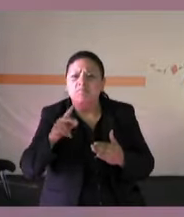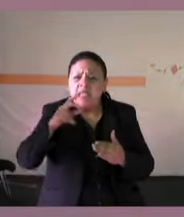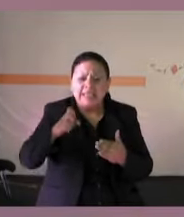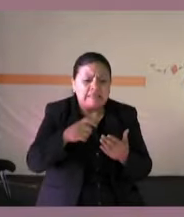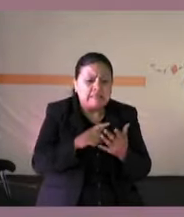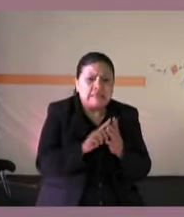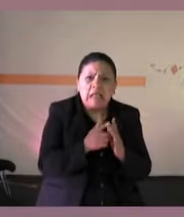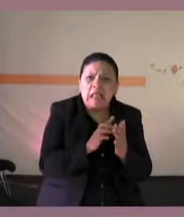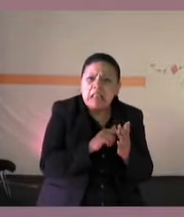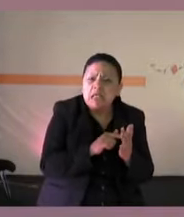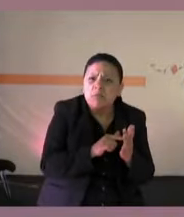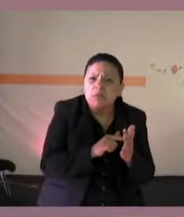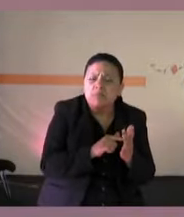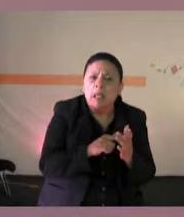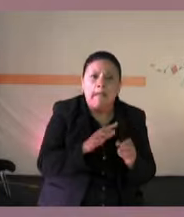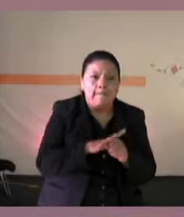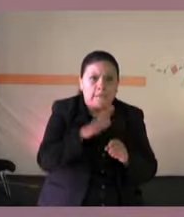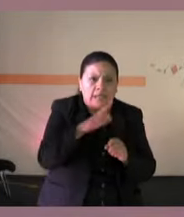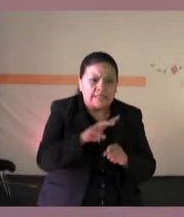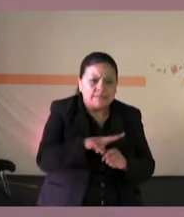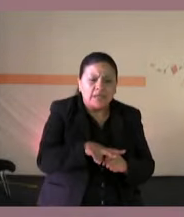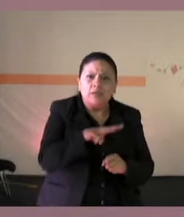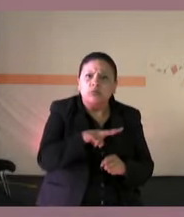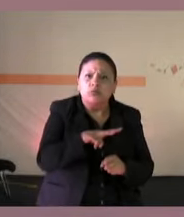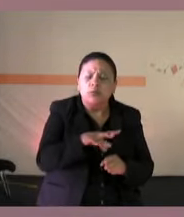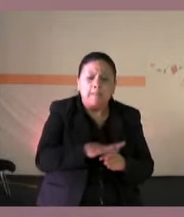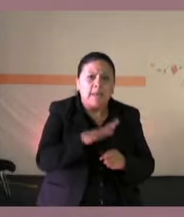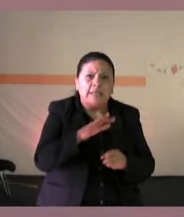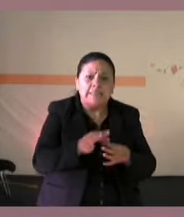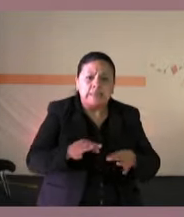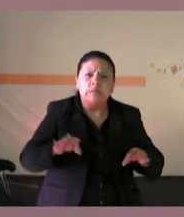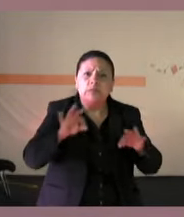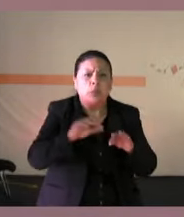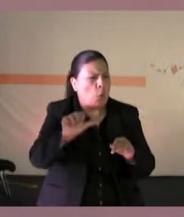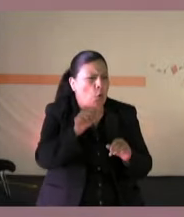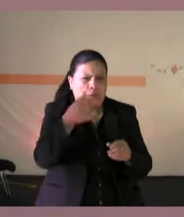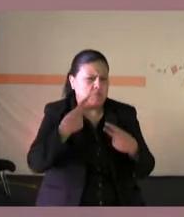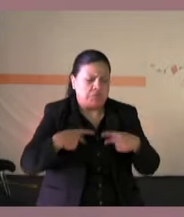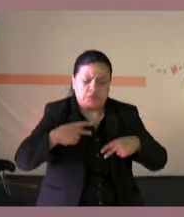libro es más valioso que los árboles.